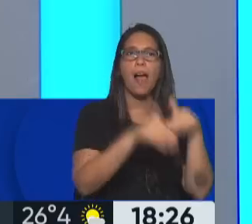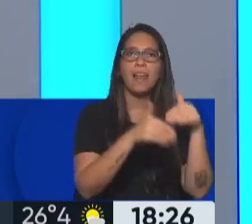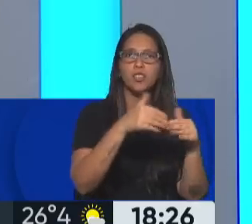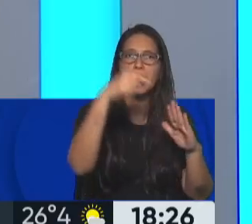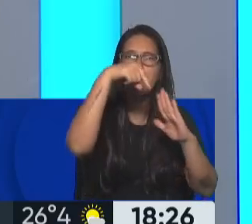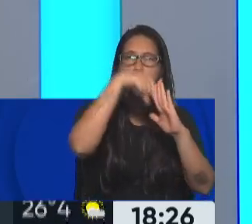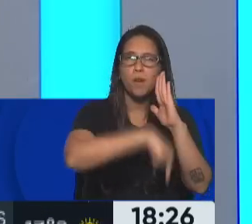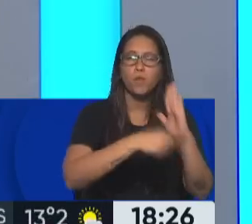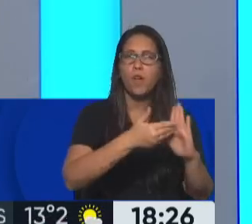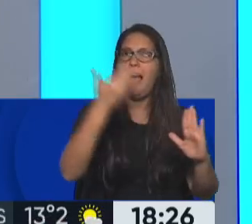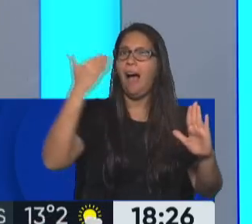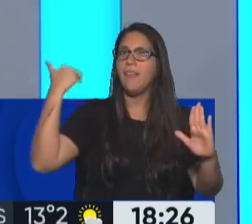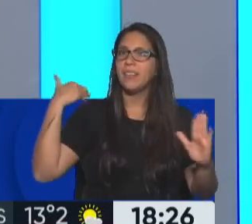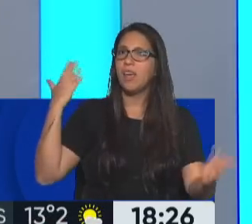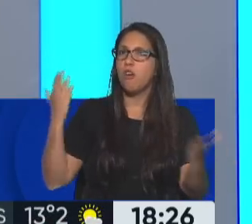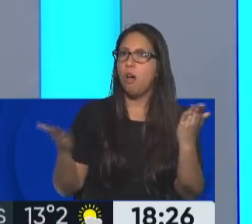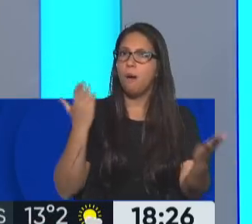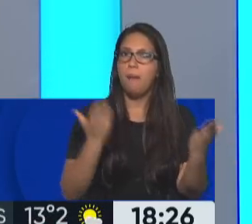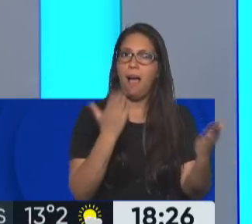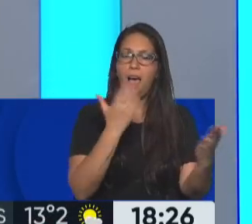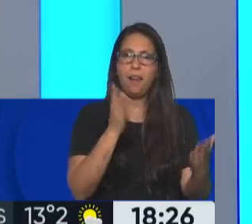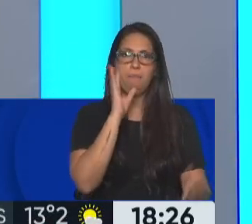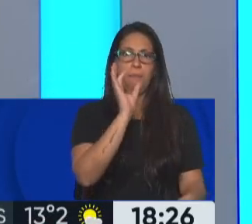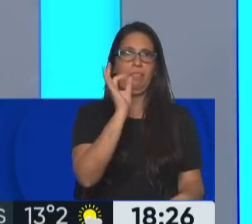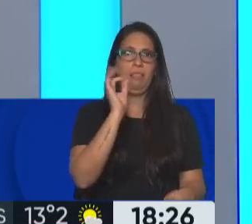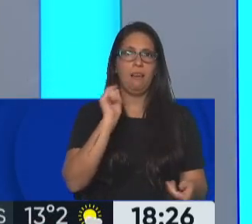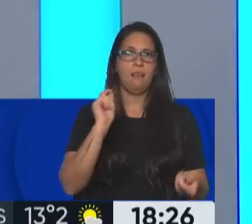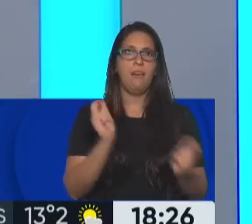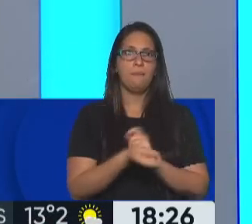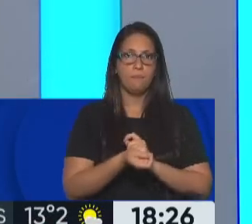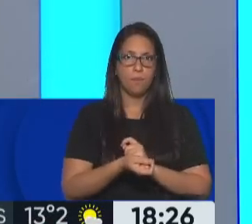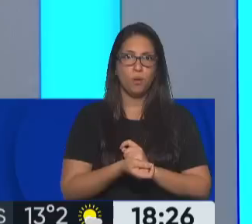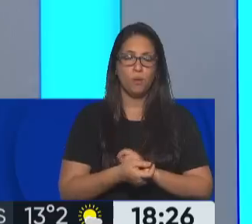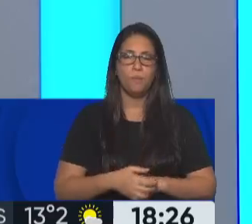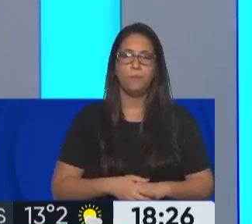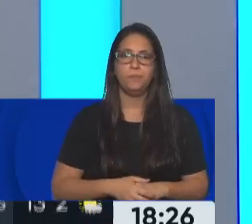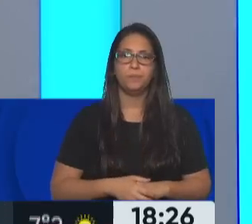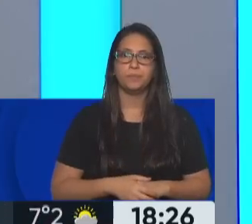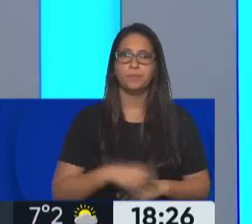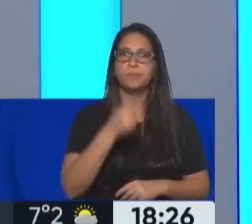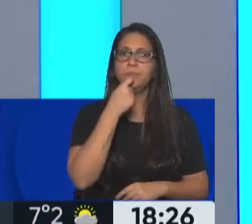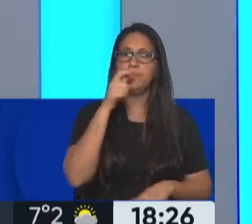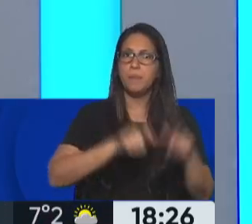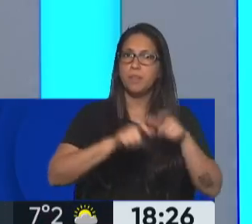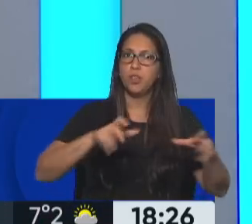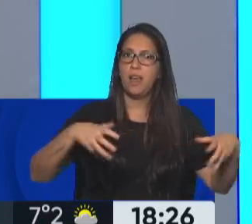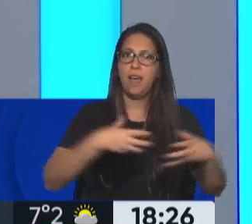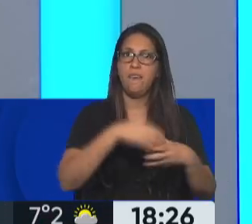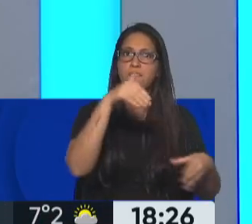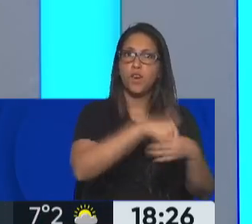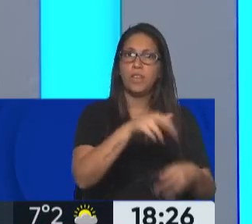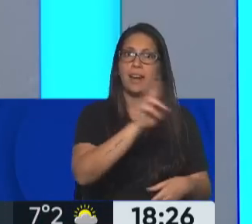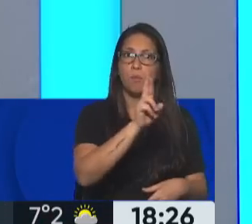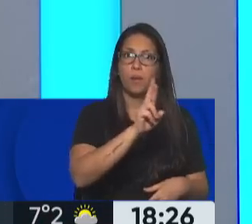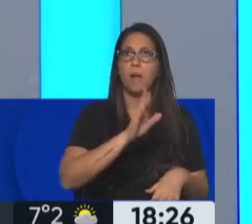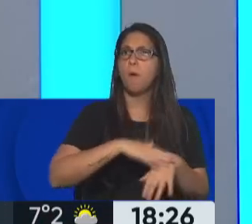elecciones anteriores, ha habido un cambio muy grande del electorado republicano desde la llegada de